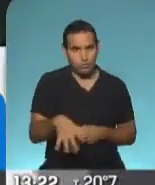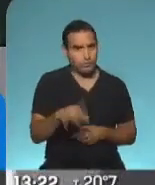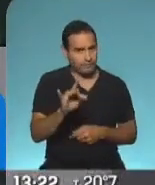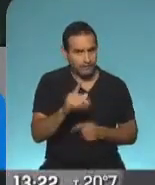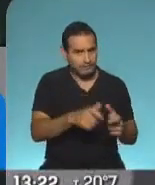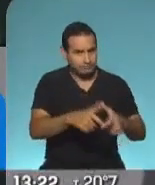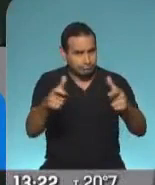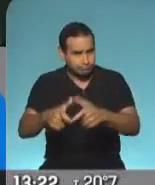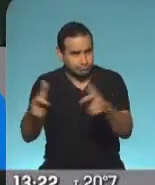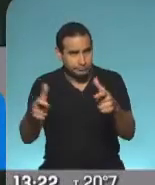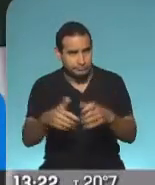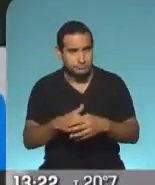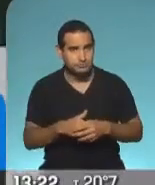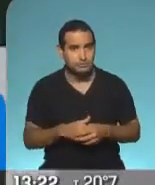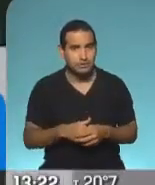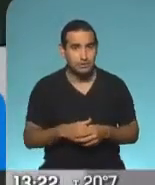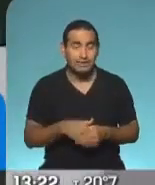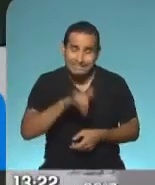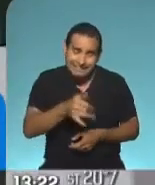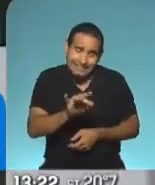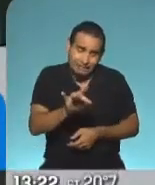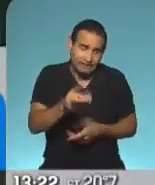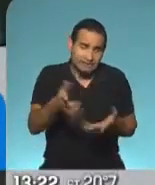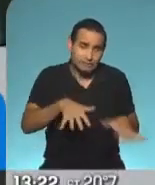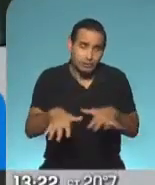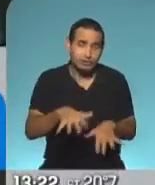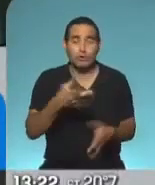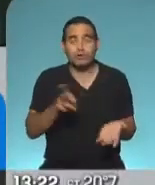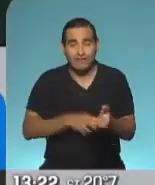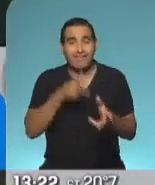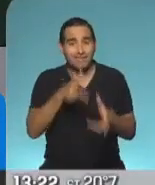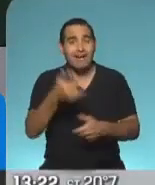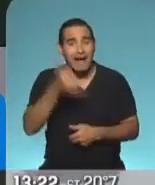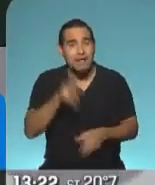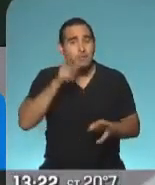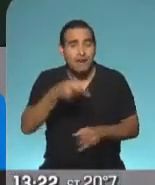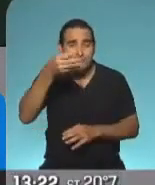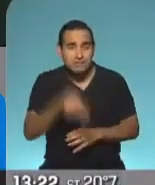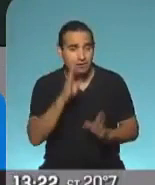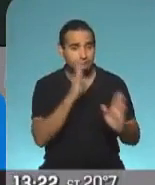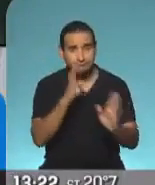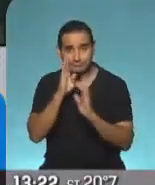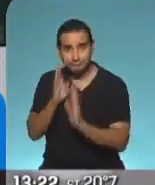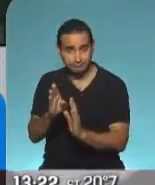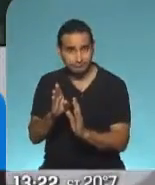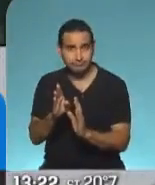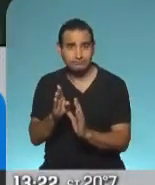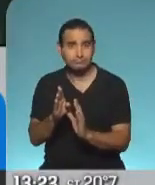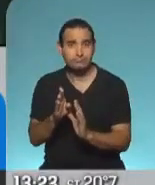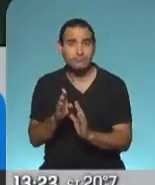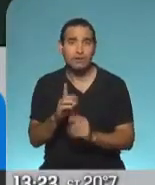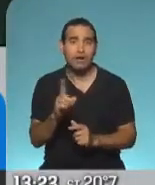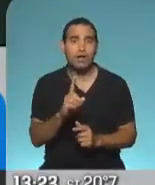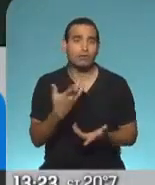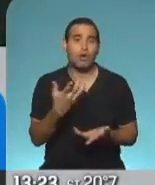complicado. Es que el tema está complicado y por eso vuelvo a repetir que se toman estrategias especiales. Mire,